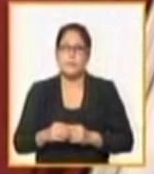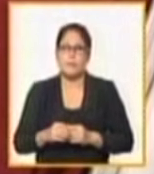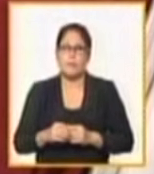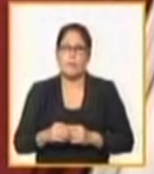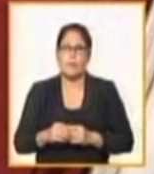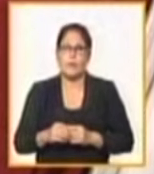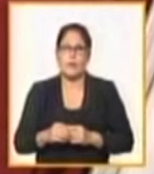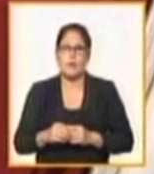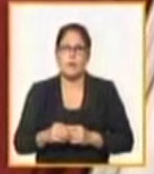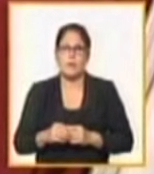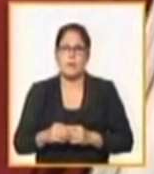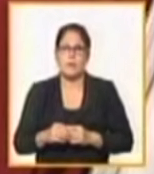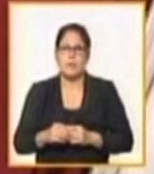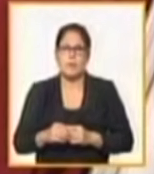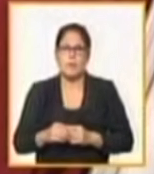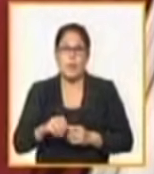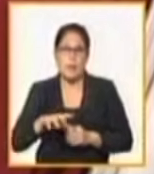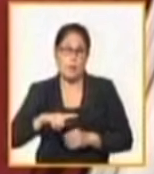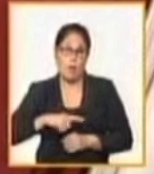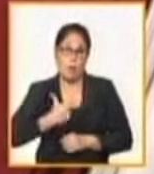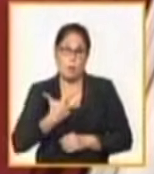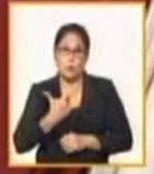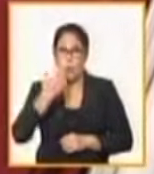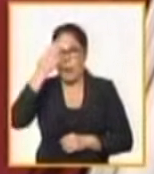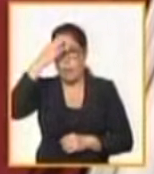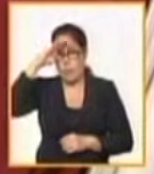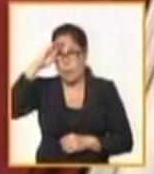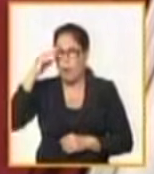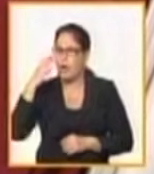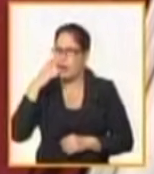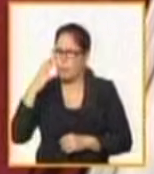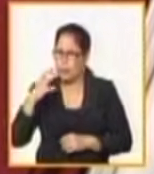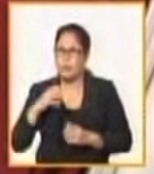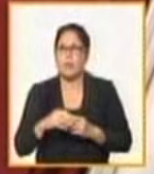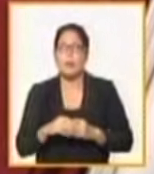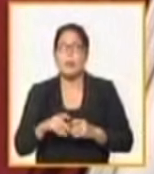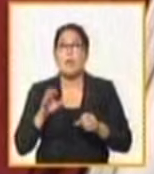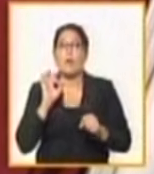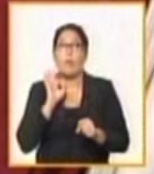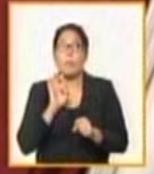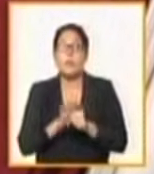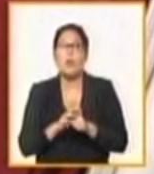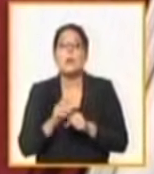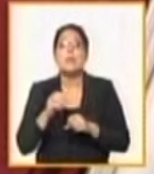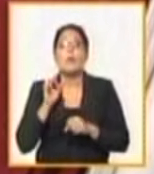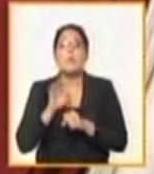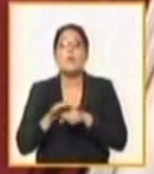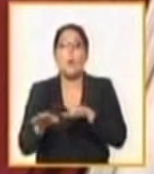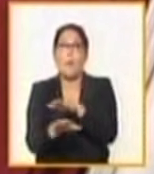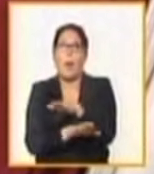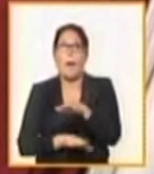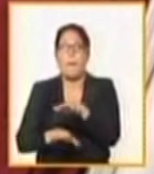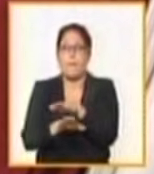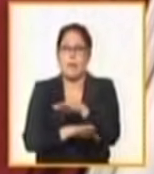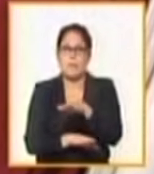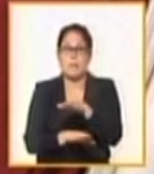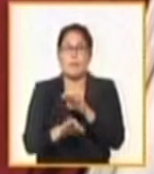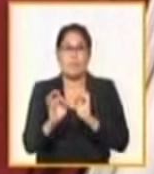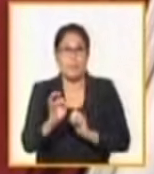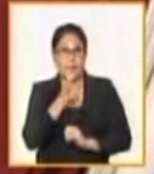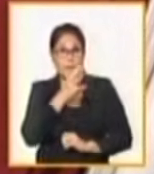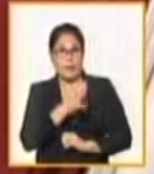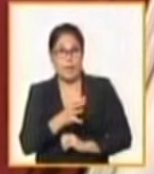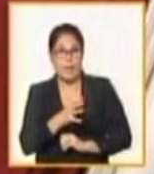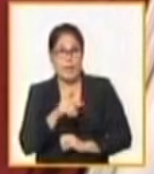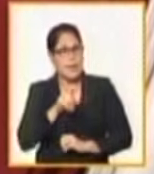para la cultura cubana y para su política cultural, sino que también sembró raíces, como usted decía, en esa visión de Fidel, de que no